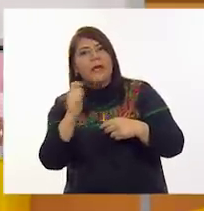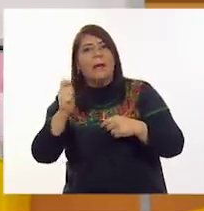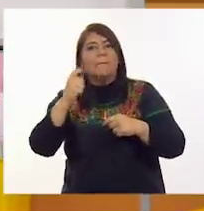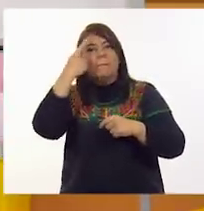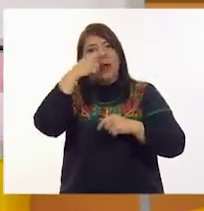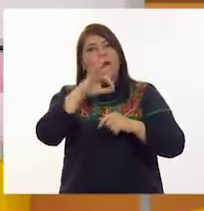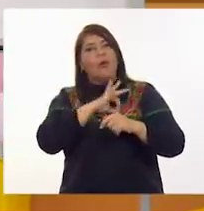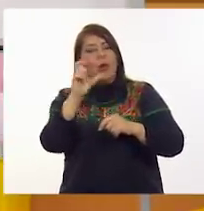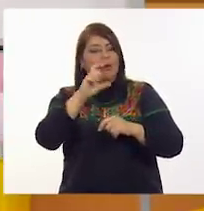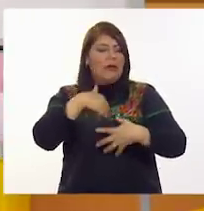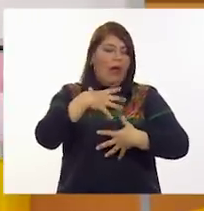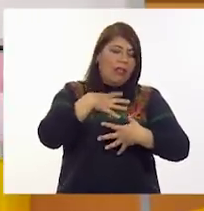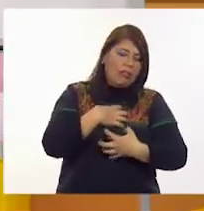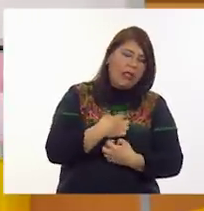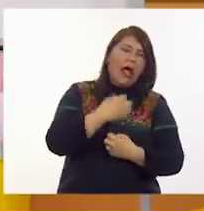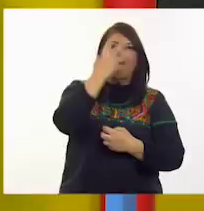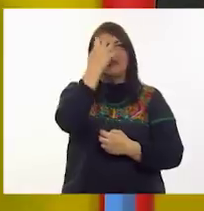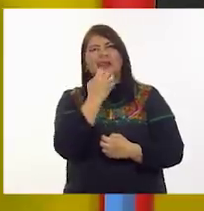estados aflictivos.